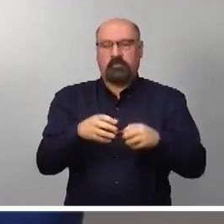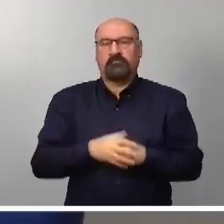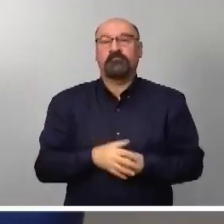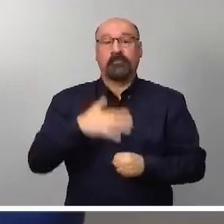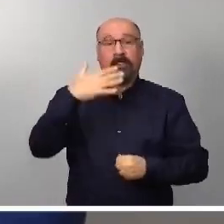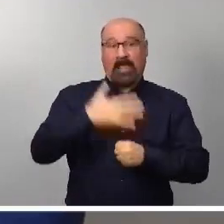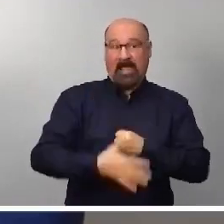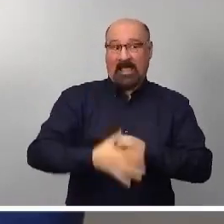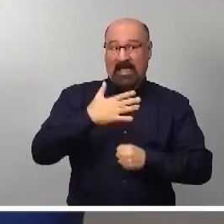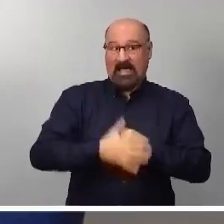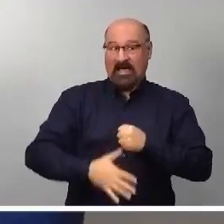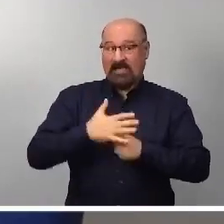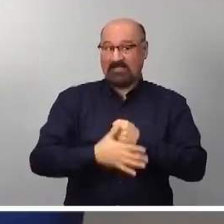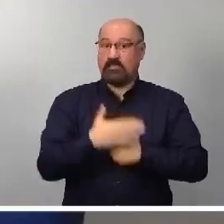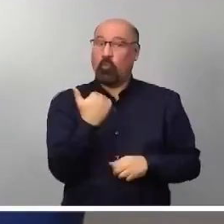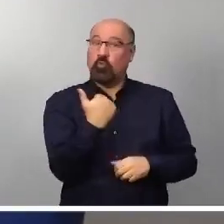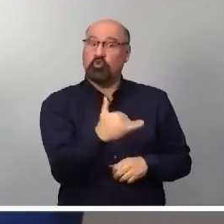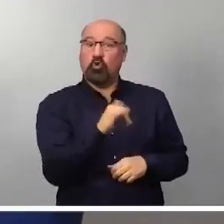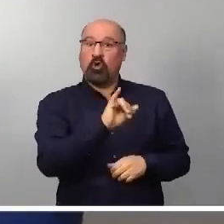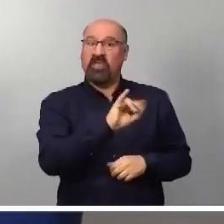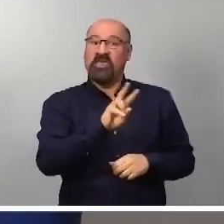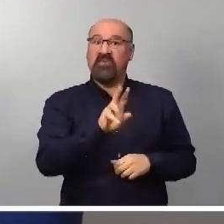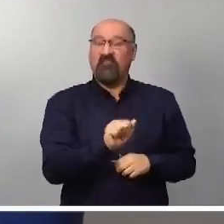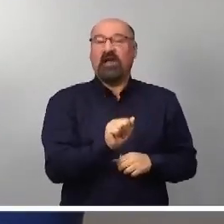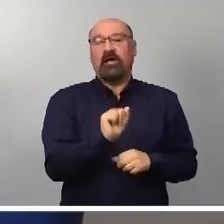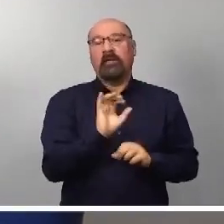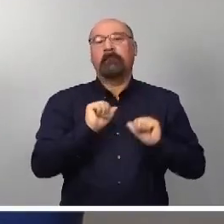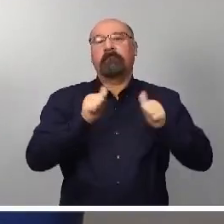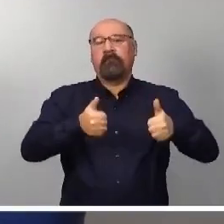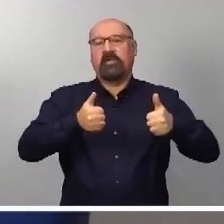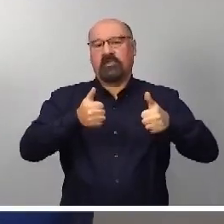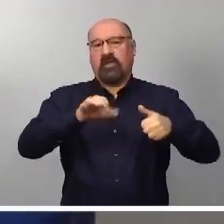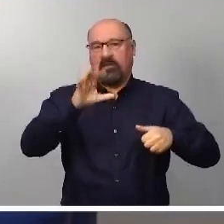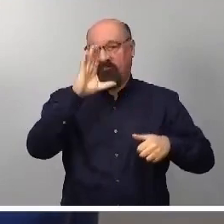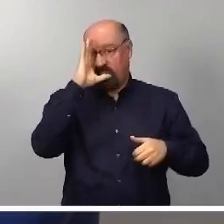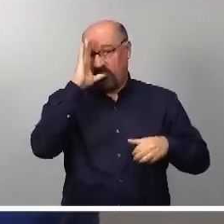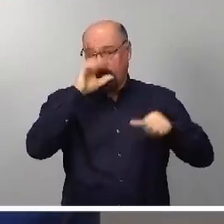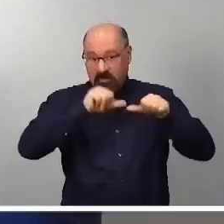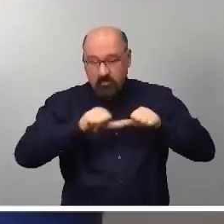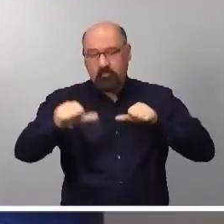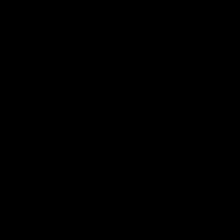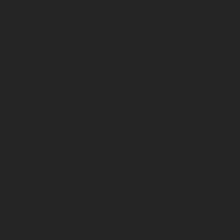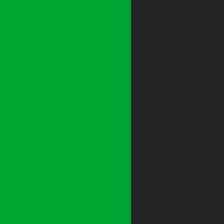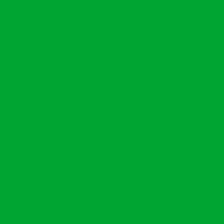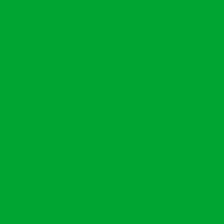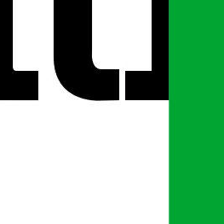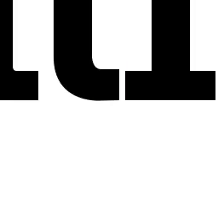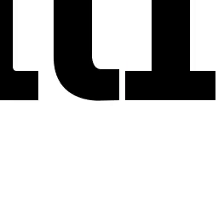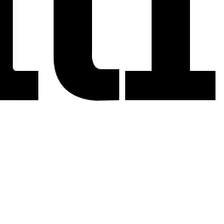recuperará los valores normales a partir del mes de febrero pasado Ya el periodo